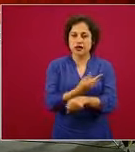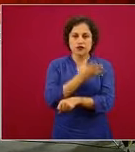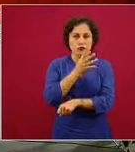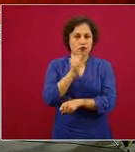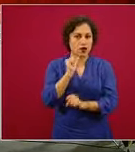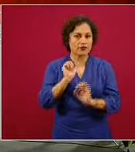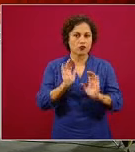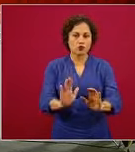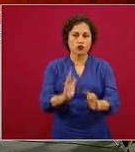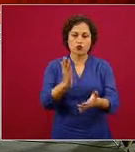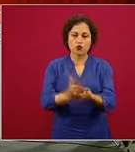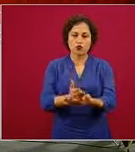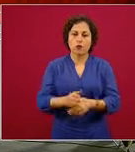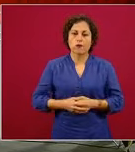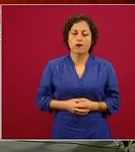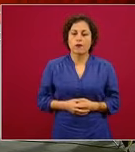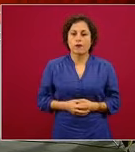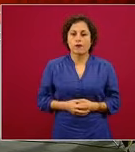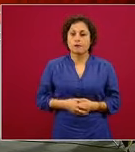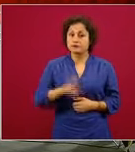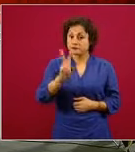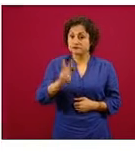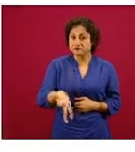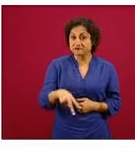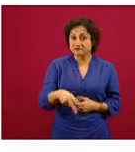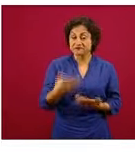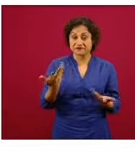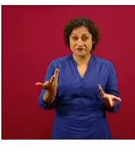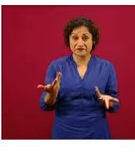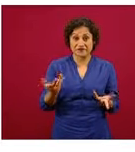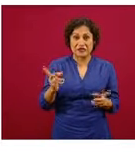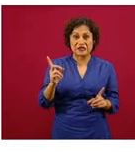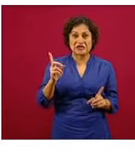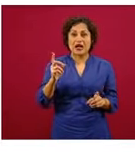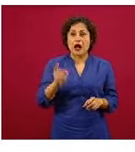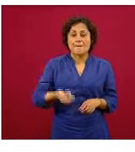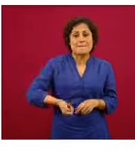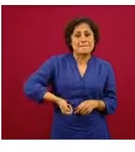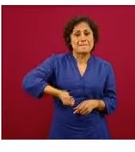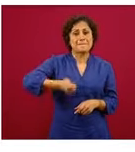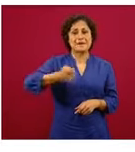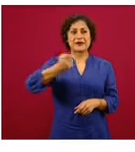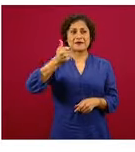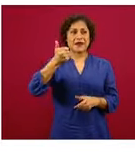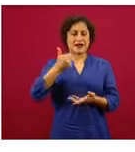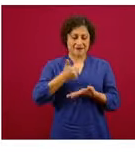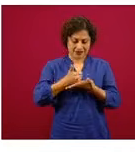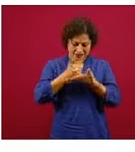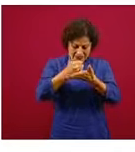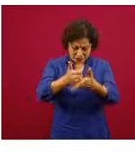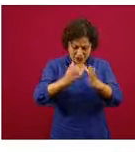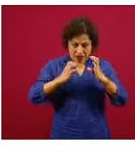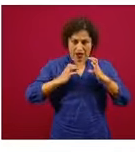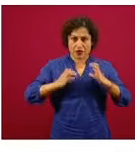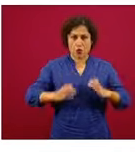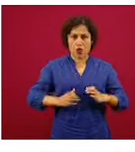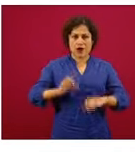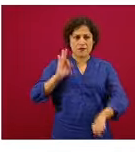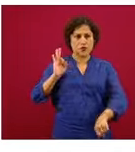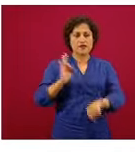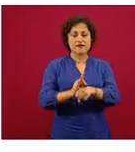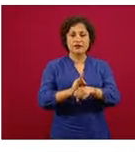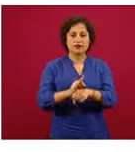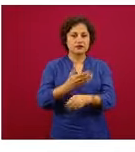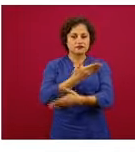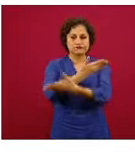interés por saber cómo ayudar a nuestro maravilloso sistema inmunológico, a